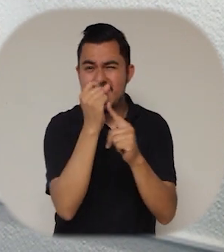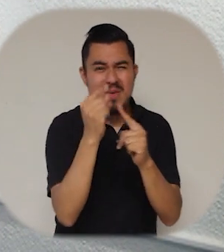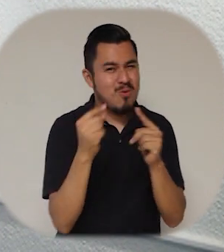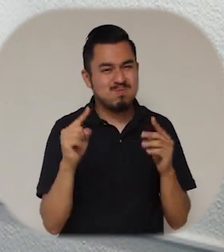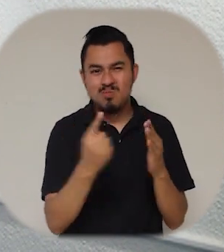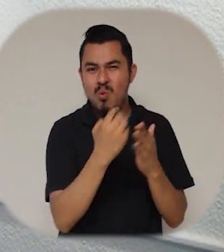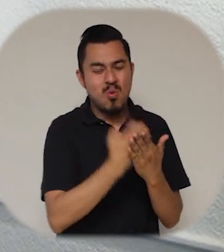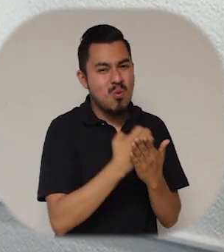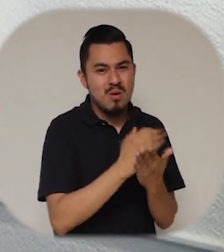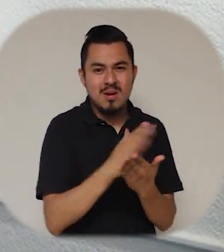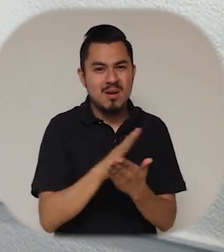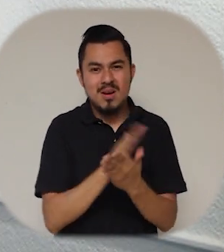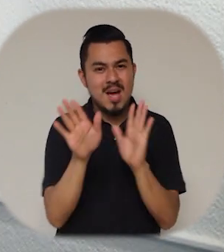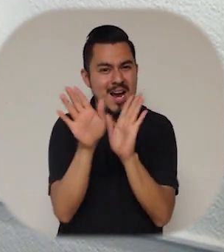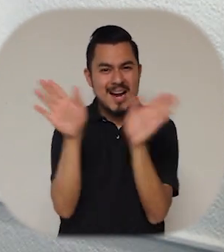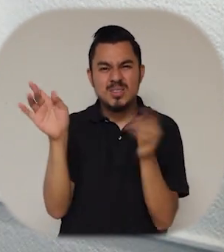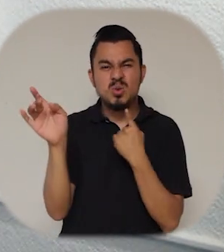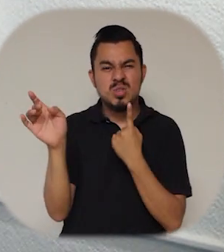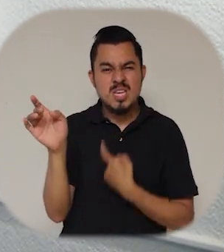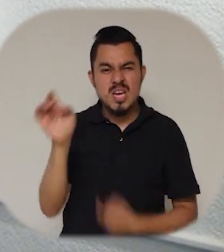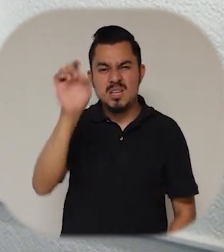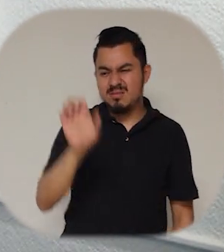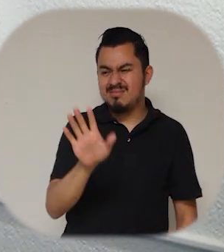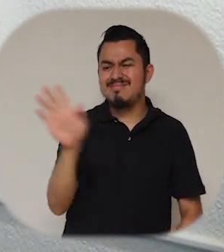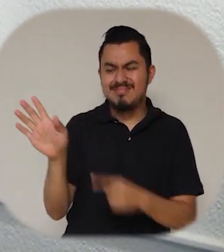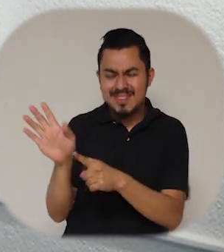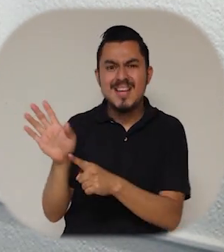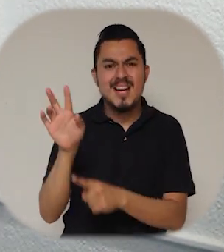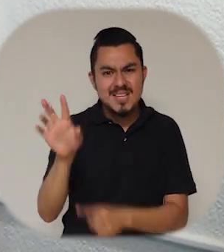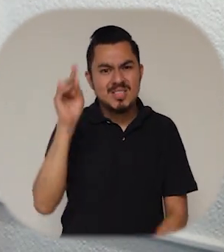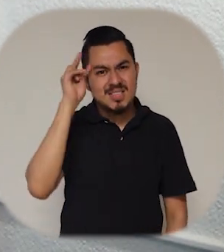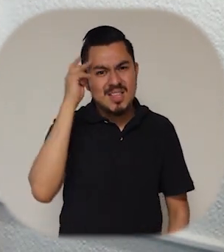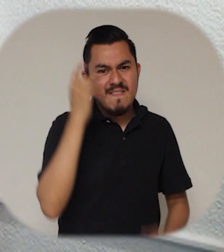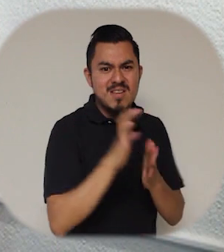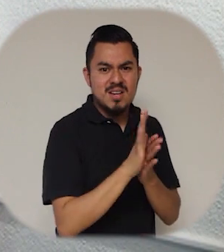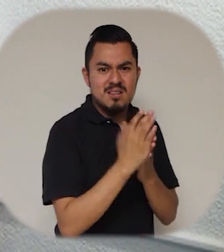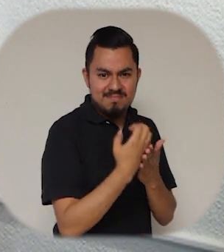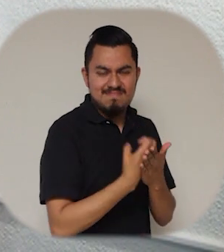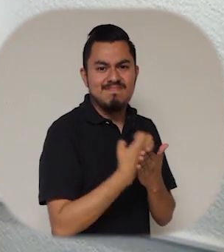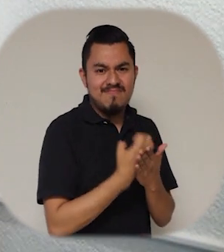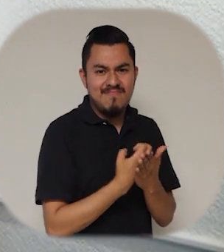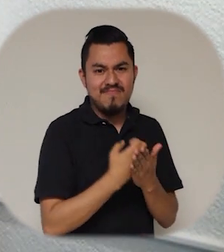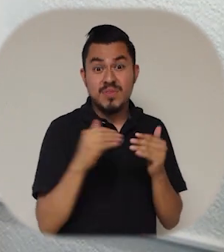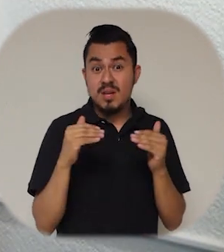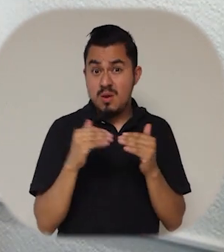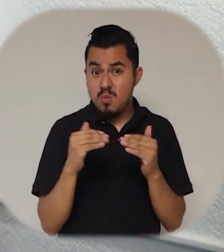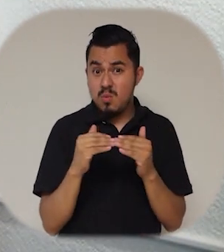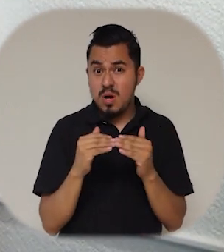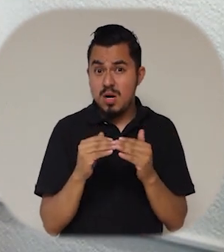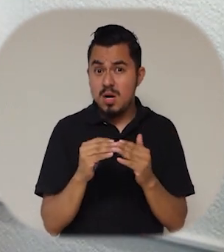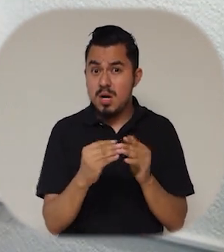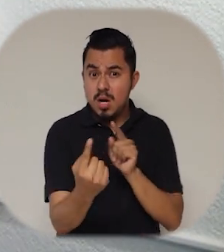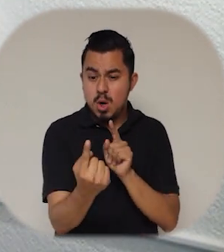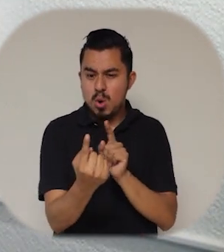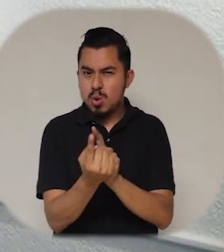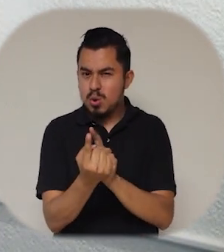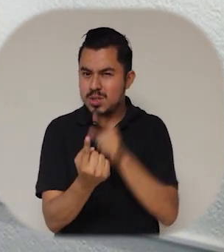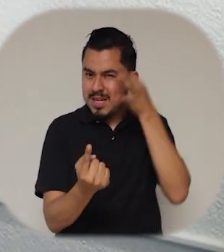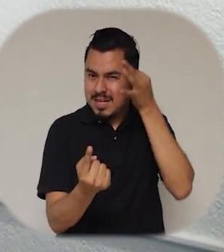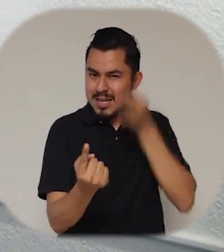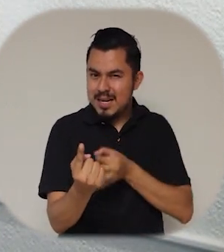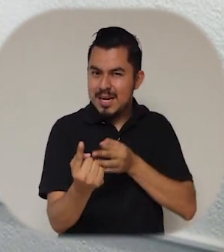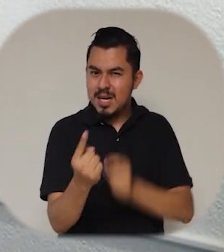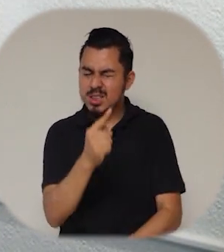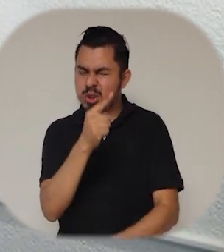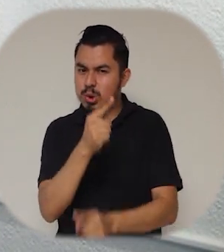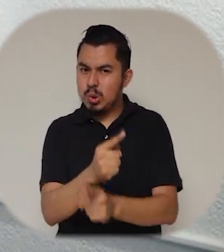el Cristo. Esto es el Evangelio. Y el conocer y creer correctamente que Jesús es el Cristo,